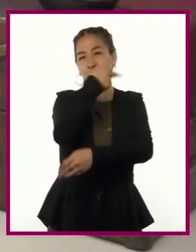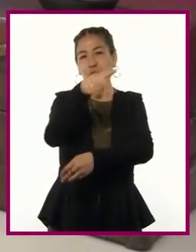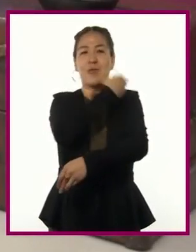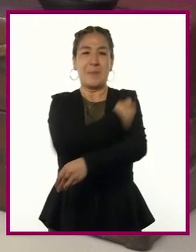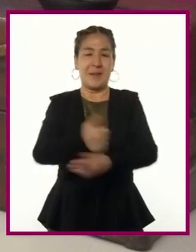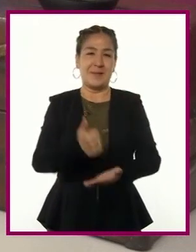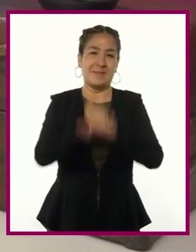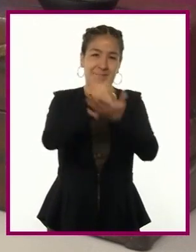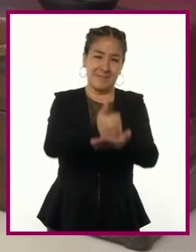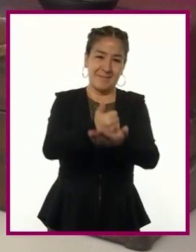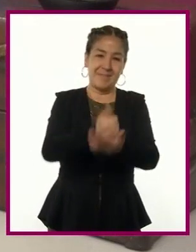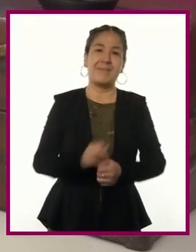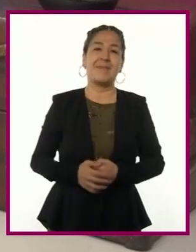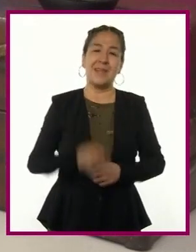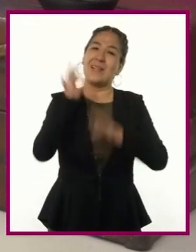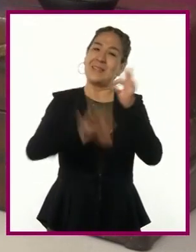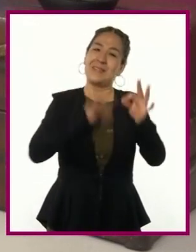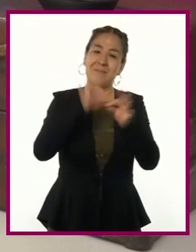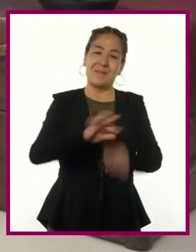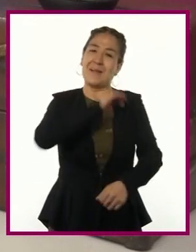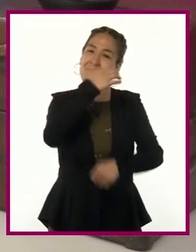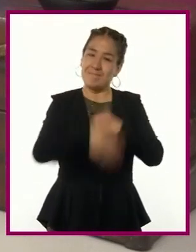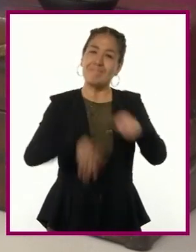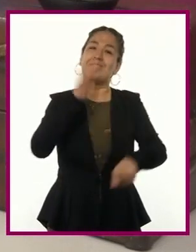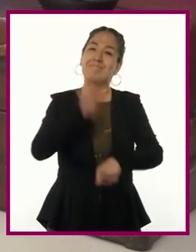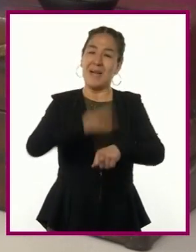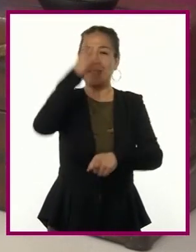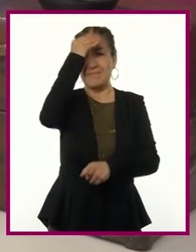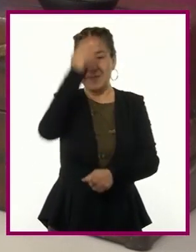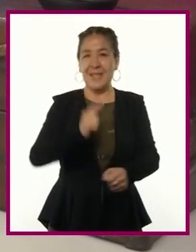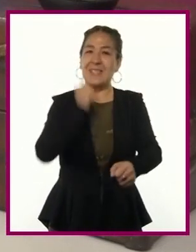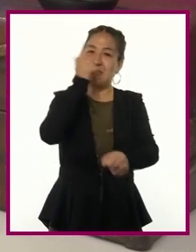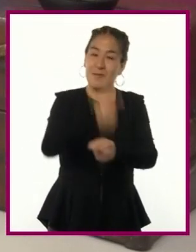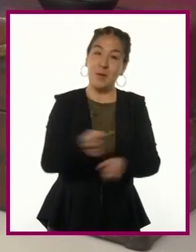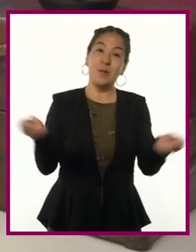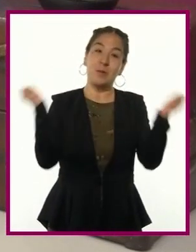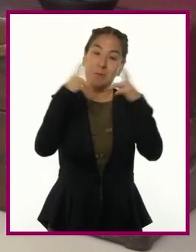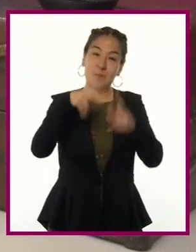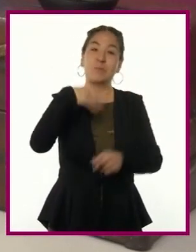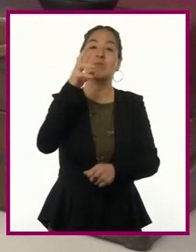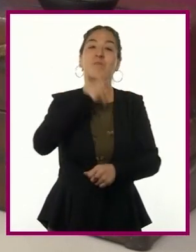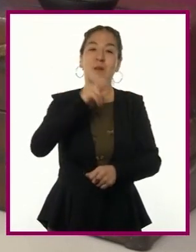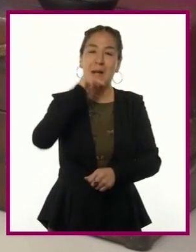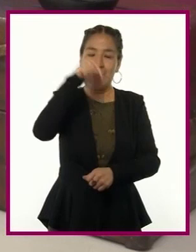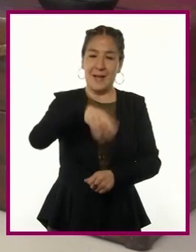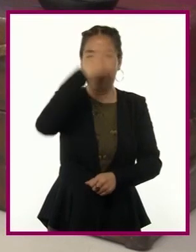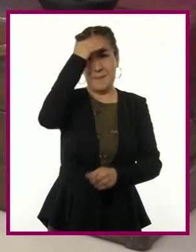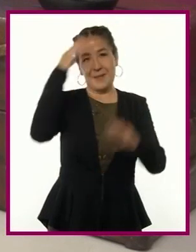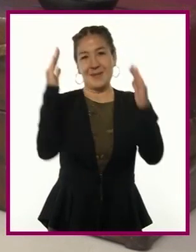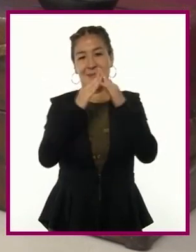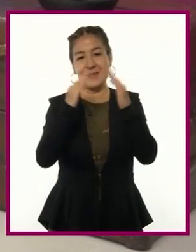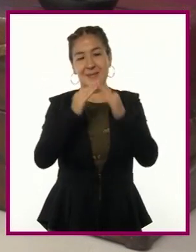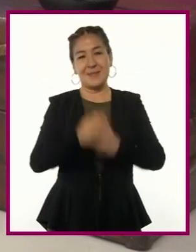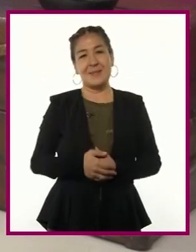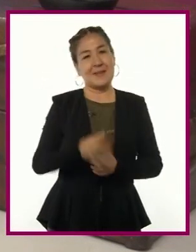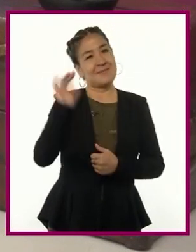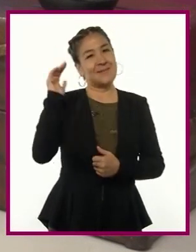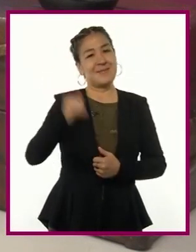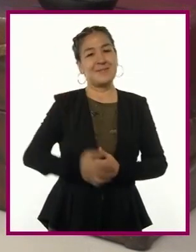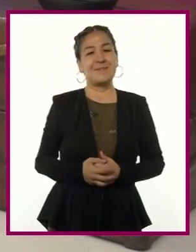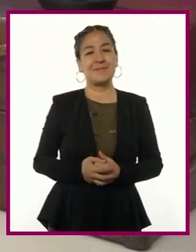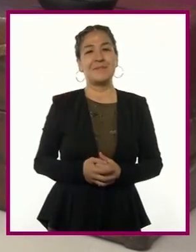Terminamos. Pero aún nos queda mucho por explorar y descubrir. Así que nos vemos pronto aquí en Aprende en Casa. ¡Hasta la